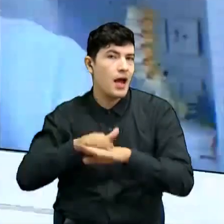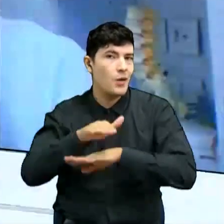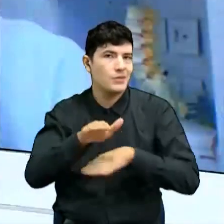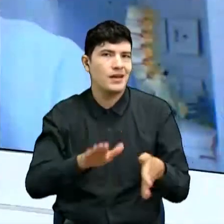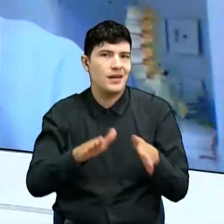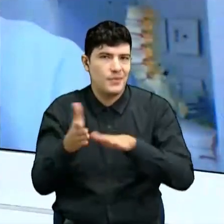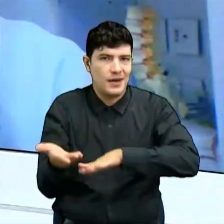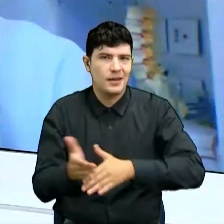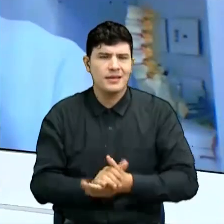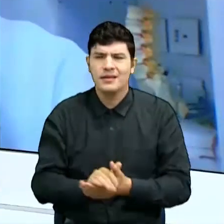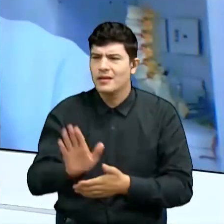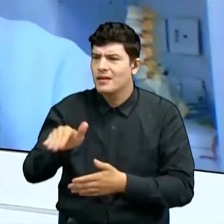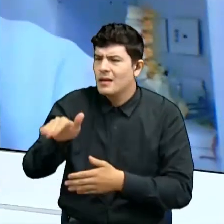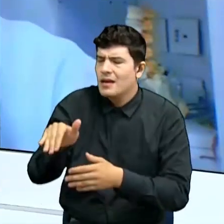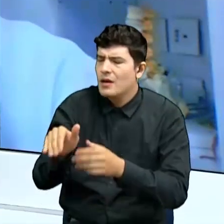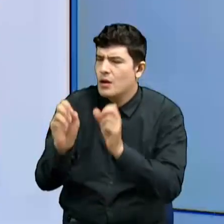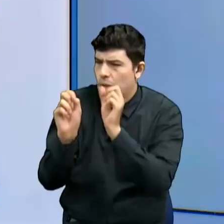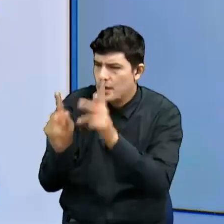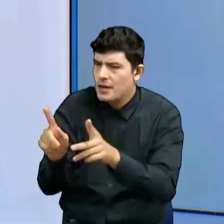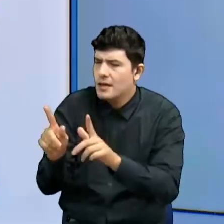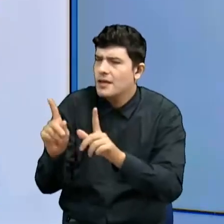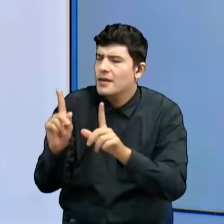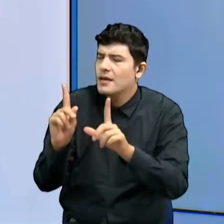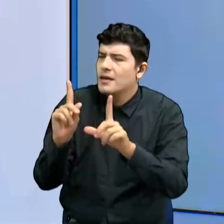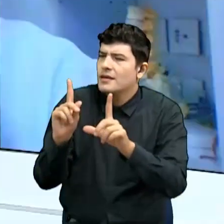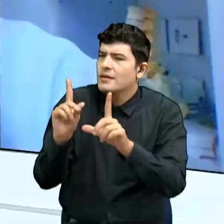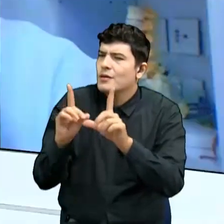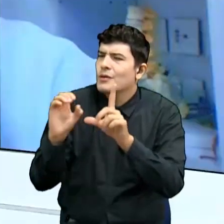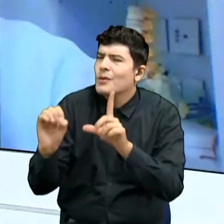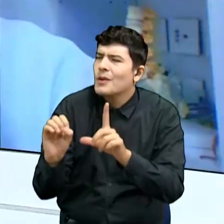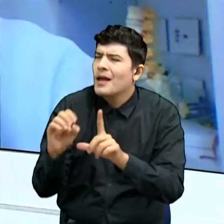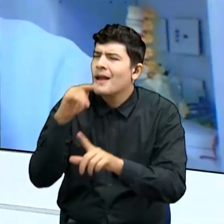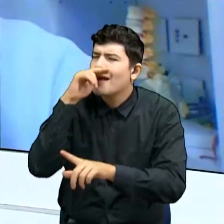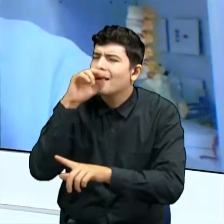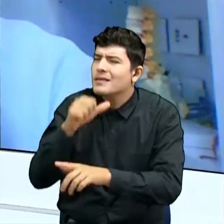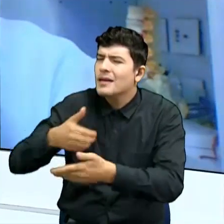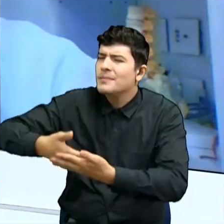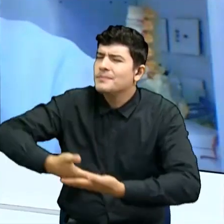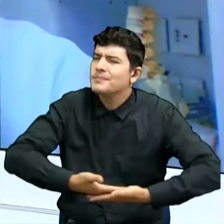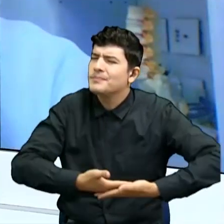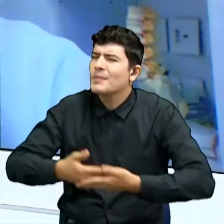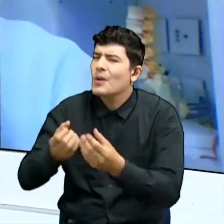Doctor, ¿cuánto edad tiene la paciente que usted operó?